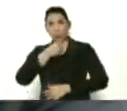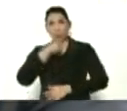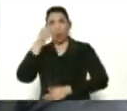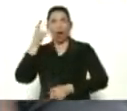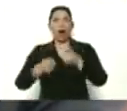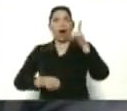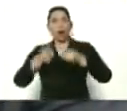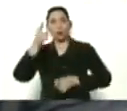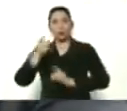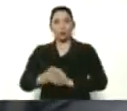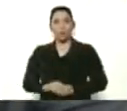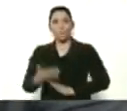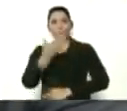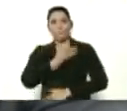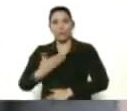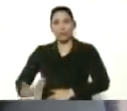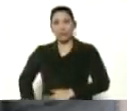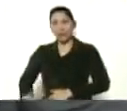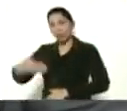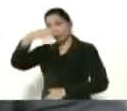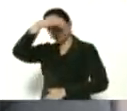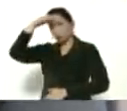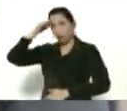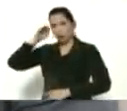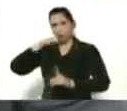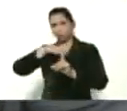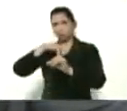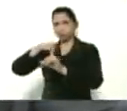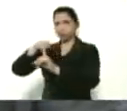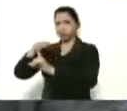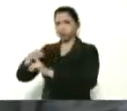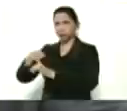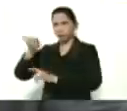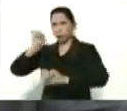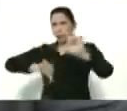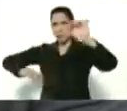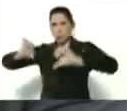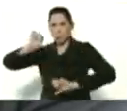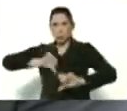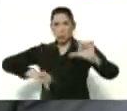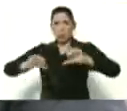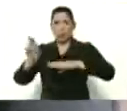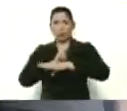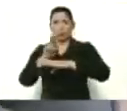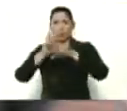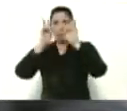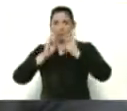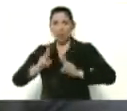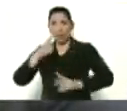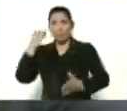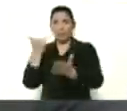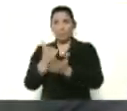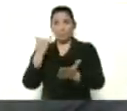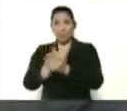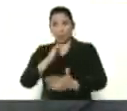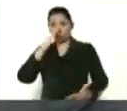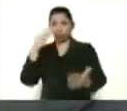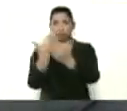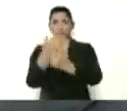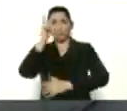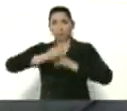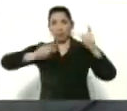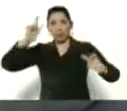Algunos presidentes, Donald Trump, atacó eso, habló de la cloroquina, por cierto. ¿Hay que verse en ese reflejo de las personas